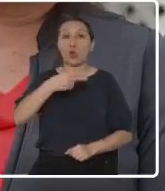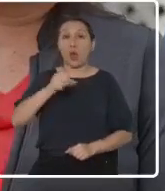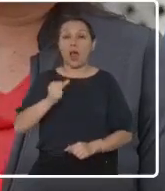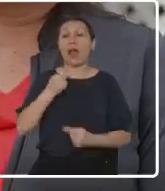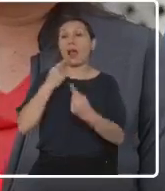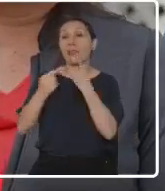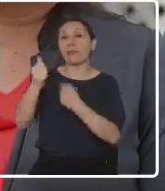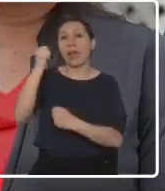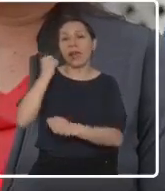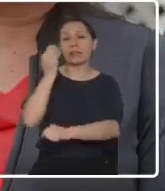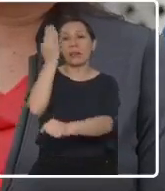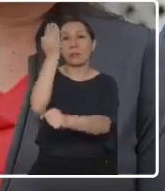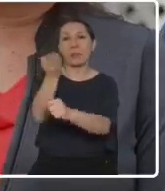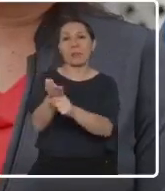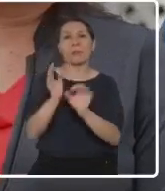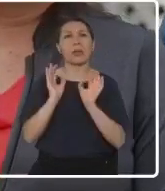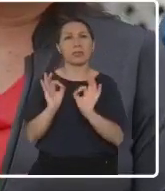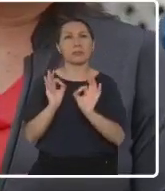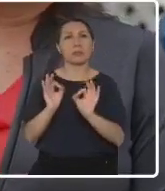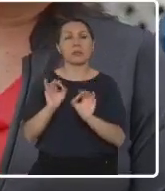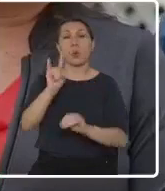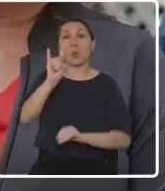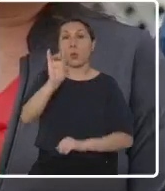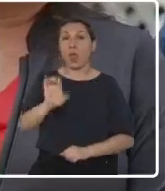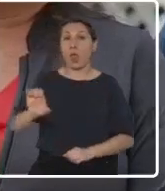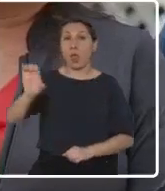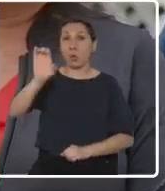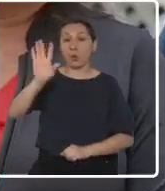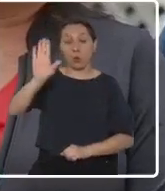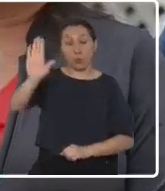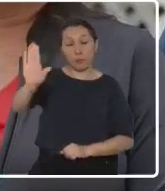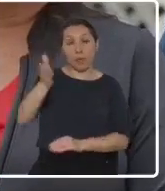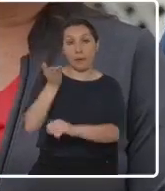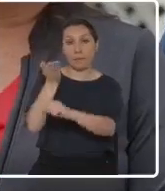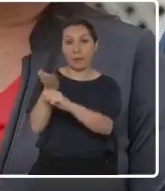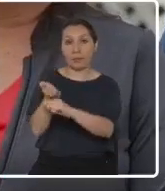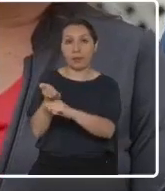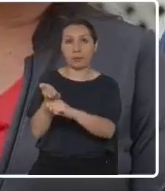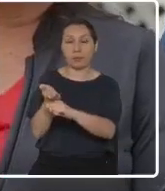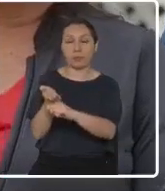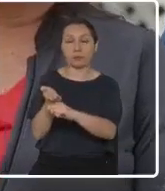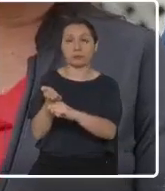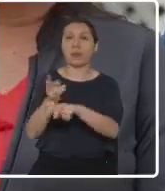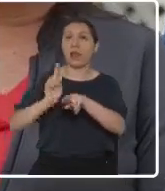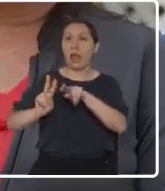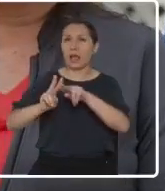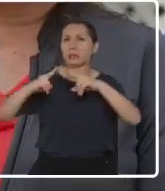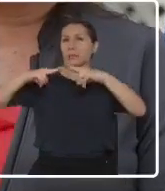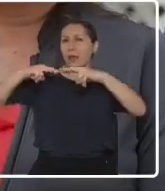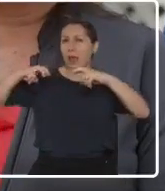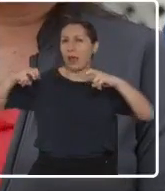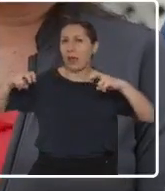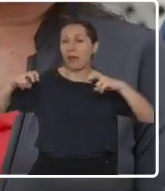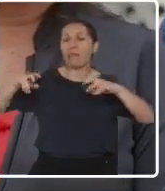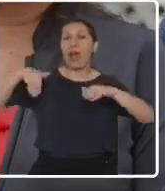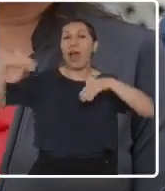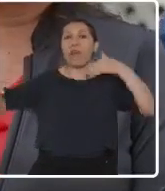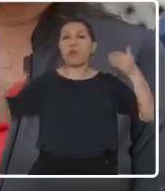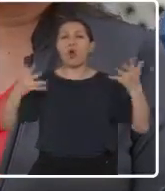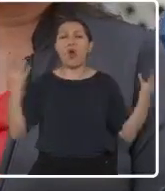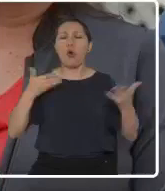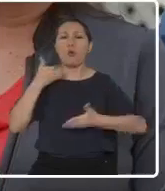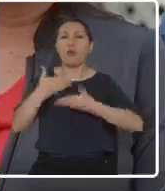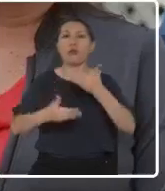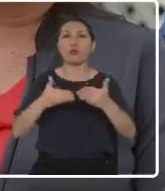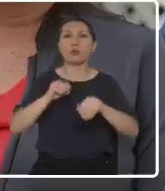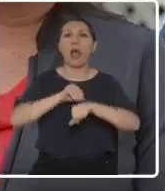entrevista el día de ayer. Le hemos solicitado específicamente a la Unión Europea que realice una investigación externa del